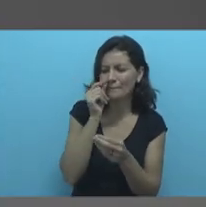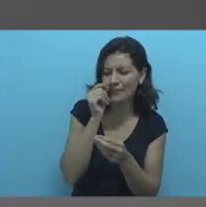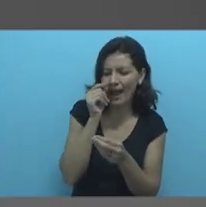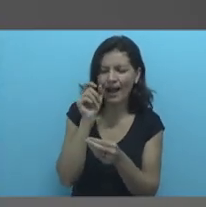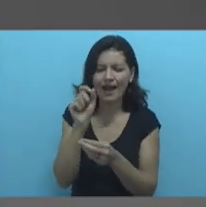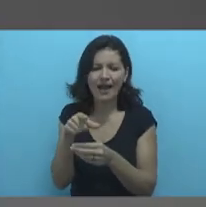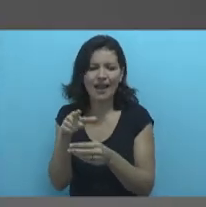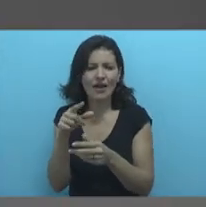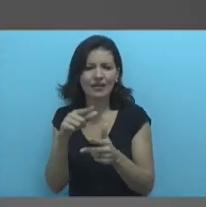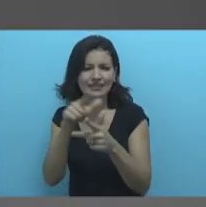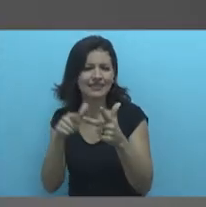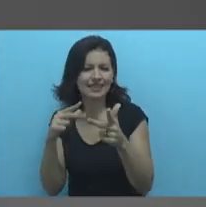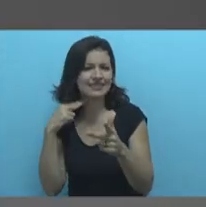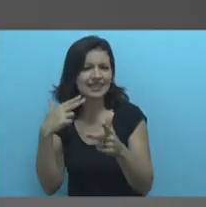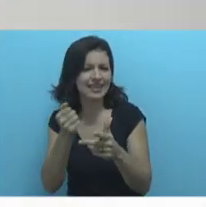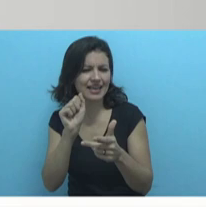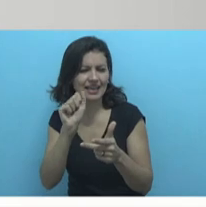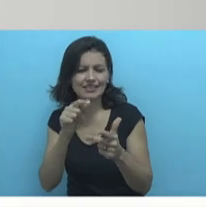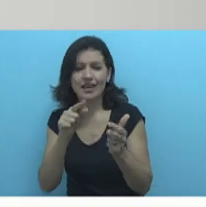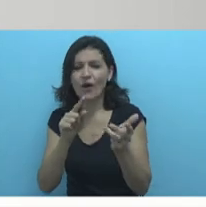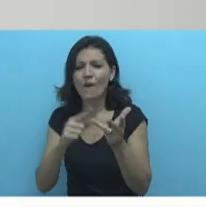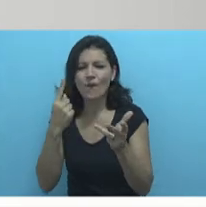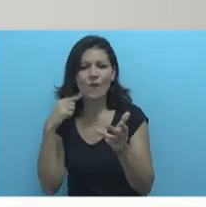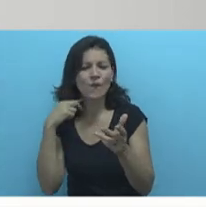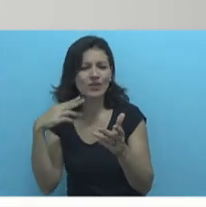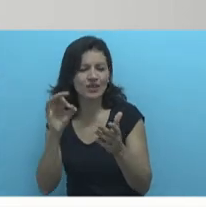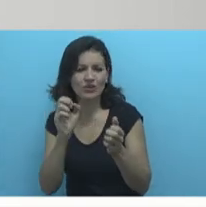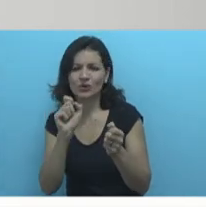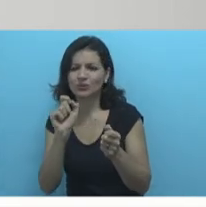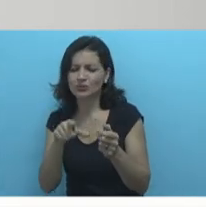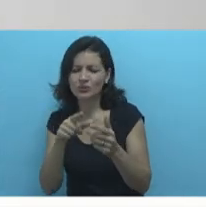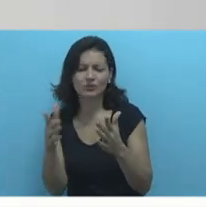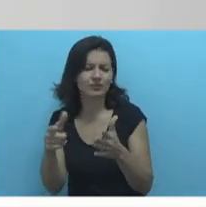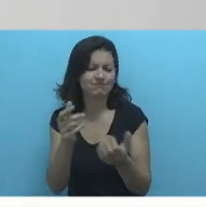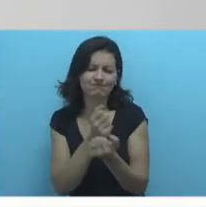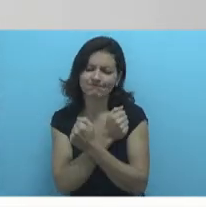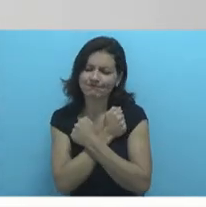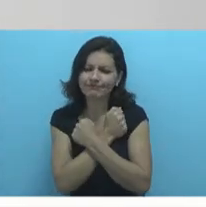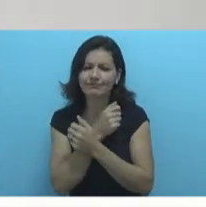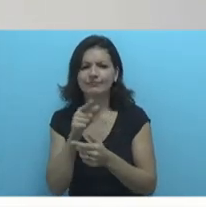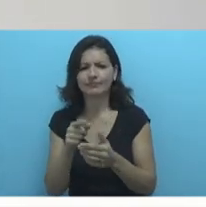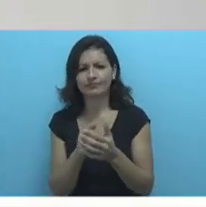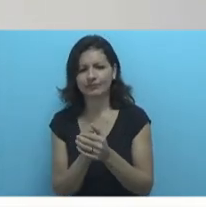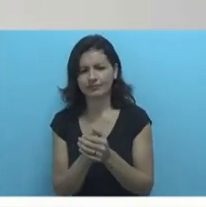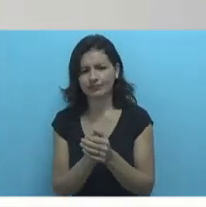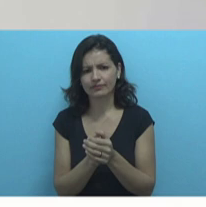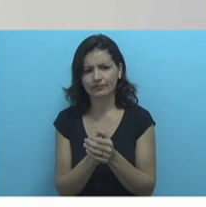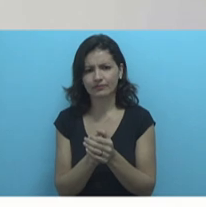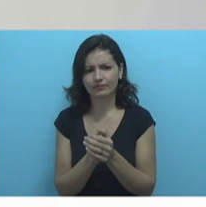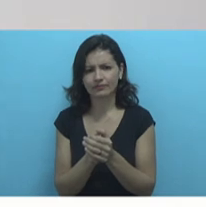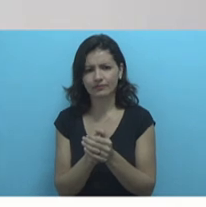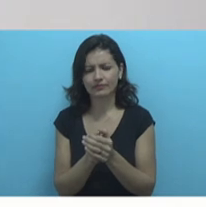con sus tres hijas y con su hijo. Los abrazo, nos hemos abrazado infinitamente en